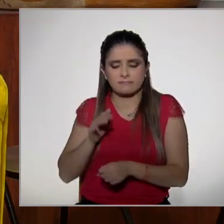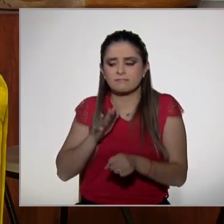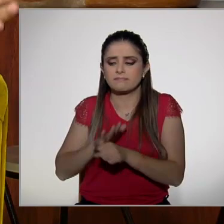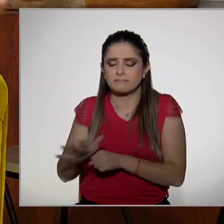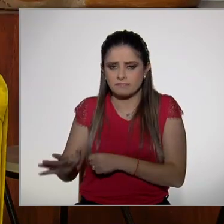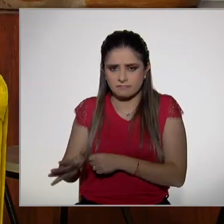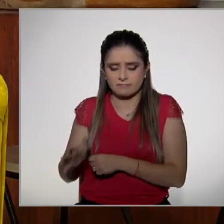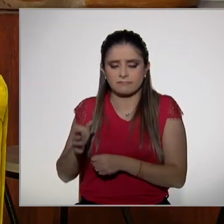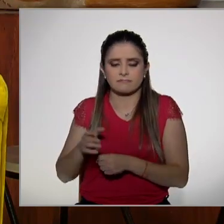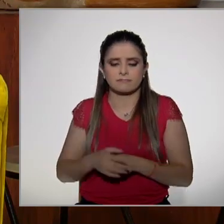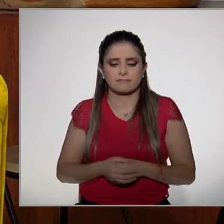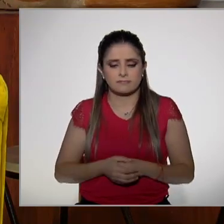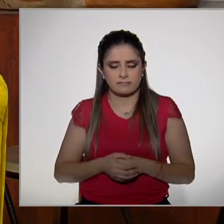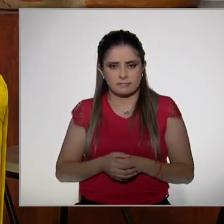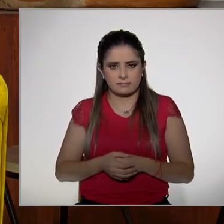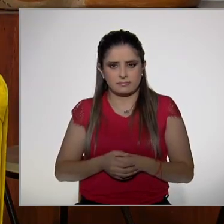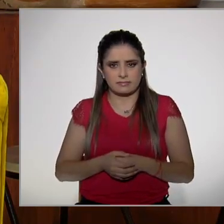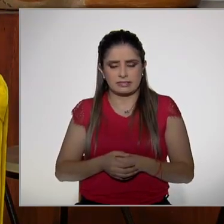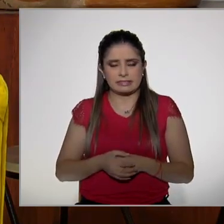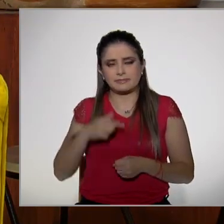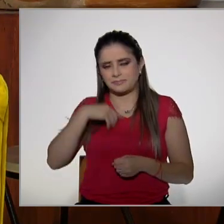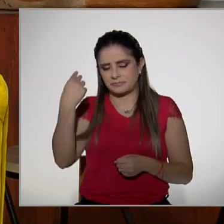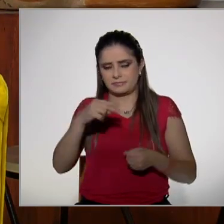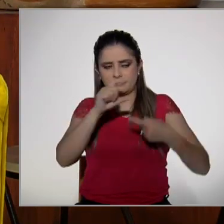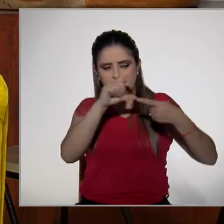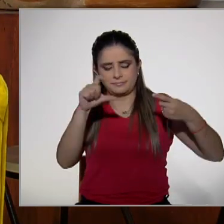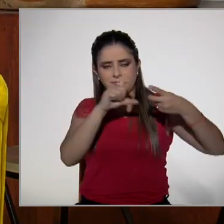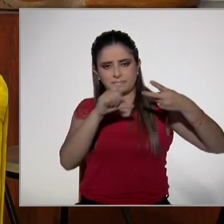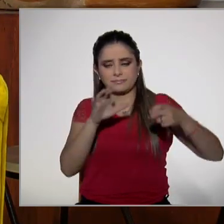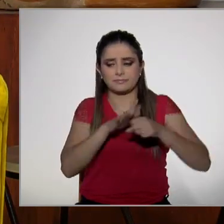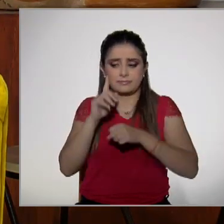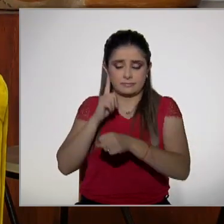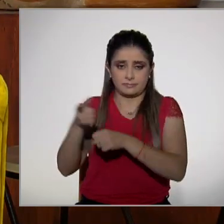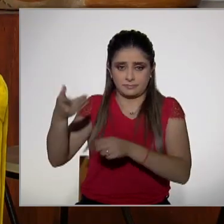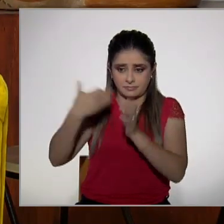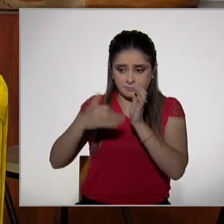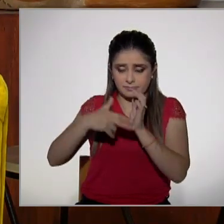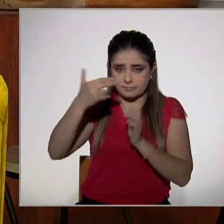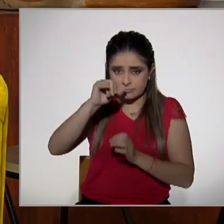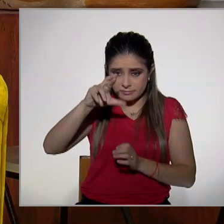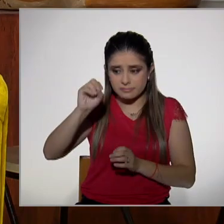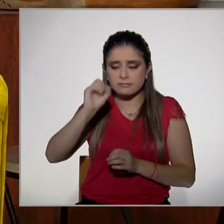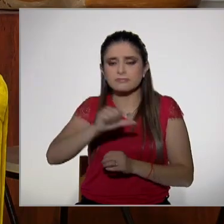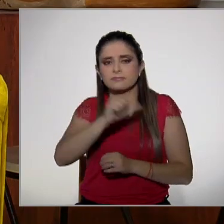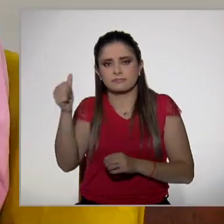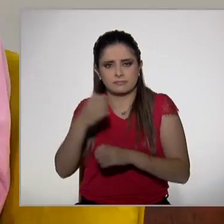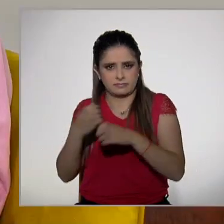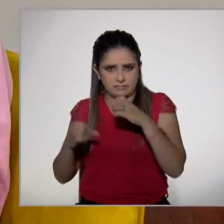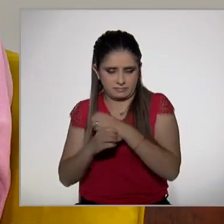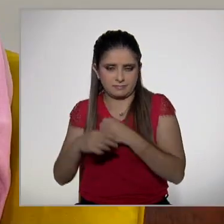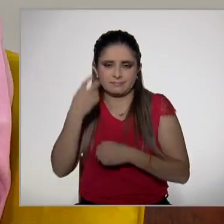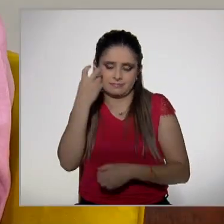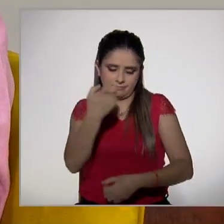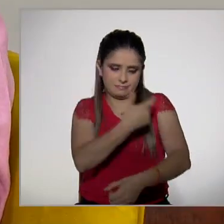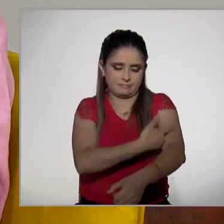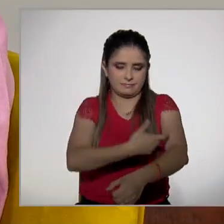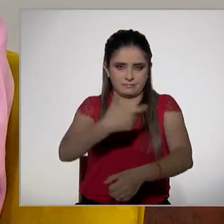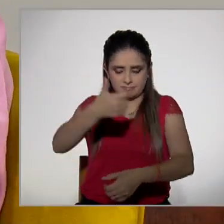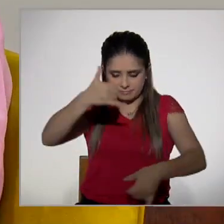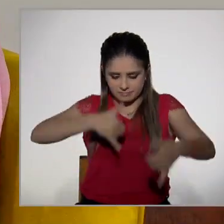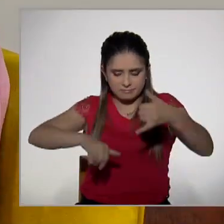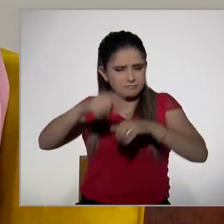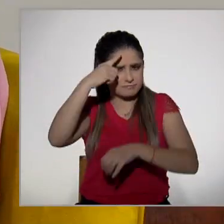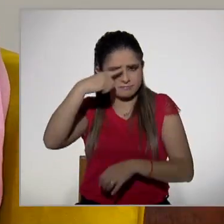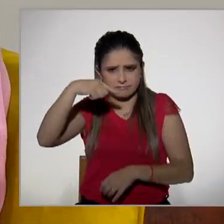microcítico crónica como lo llamamos nosotros para saber si es una deficiencia de hierro o es algo diferente entonces en una biometría hemática que es algo muy sencillo nos